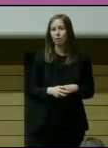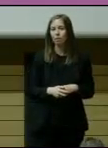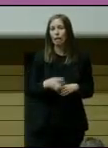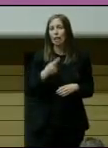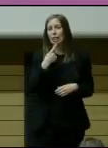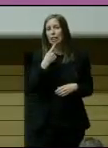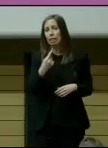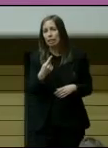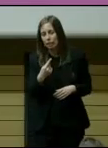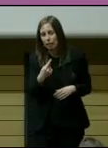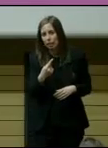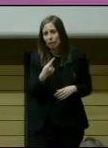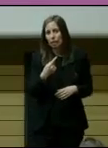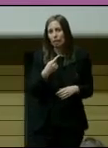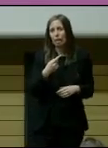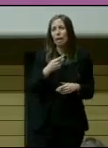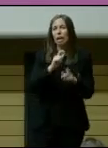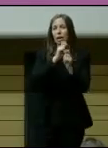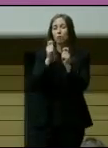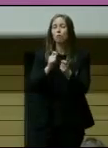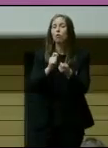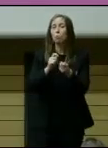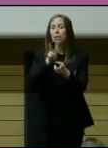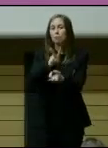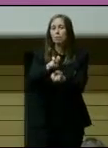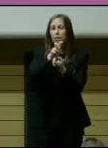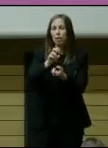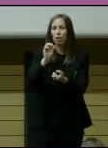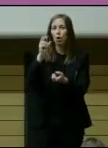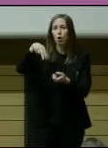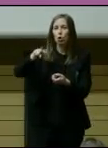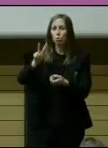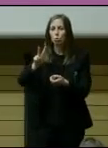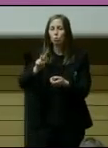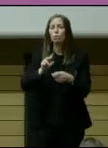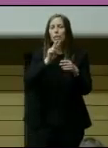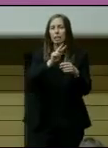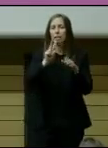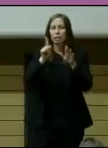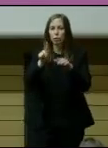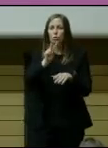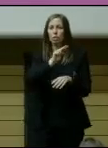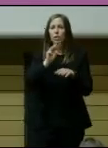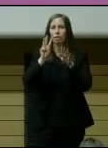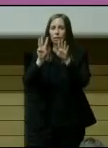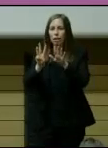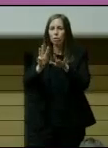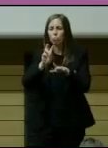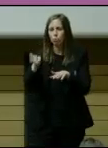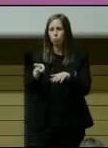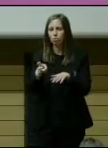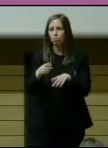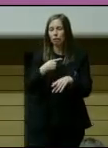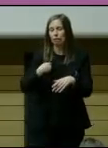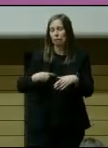diga que haya rectificado los convenios de fiscalización de Naciones Unidas del 61, 71 y 88, hace lo que quiere